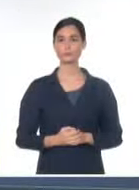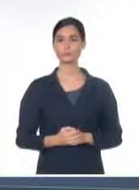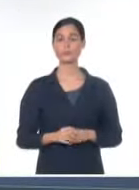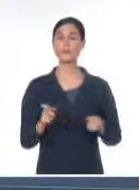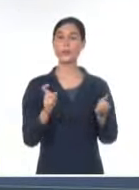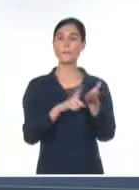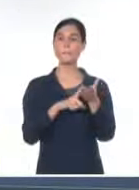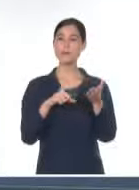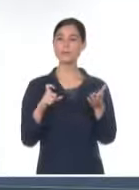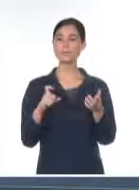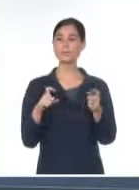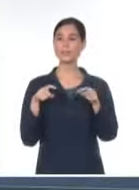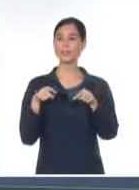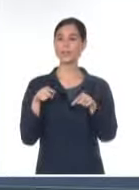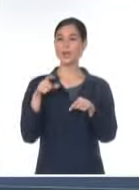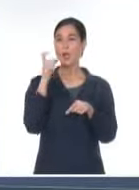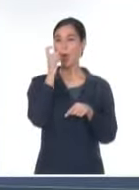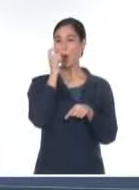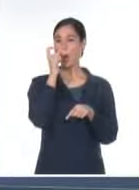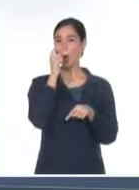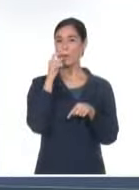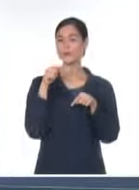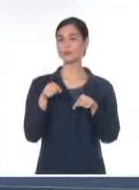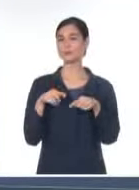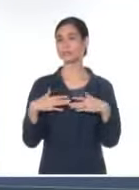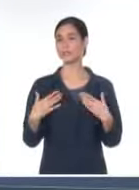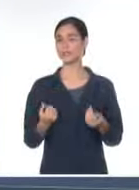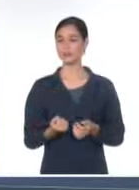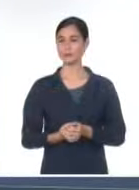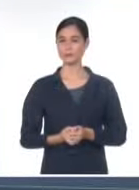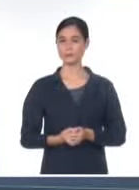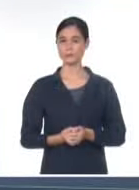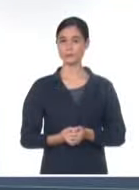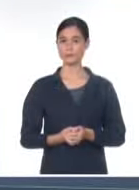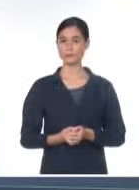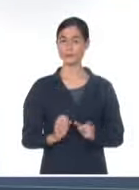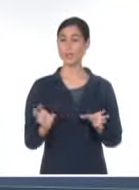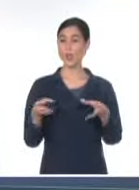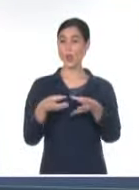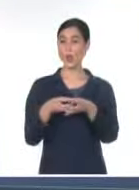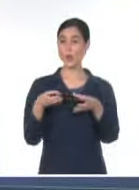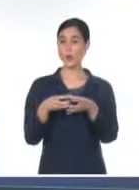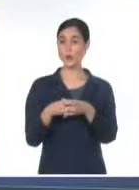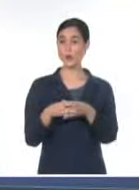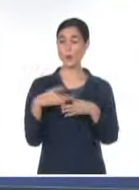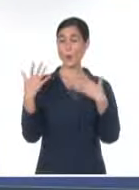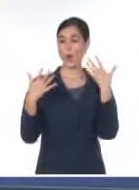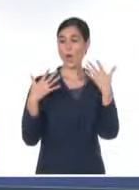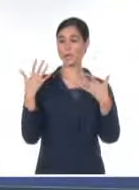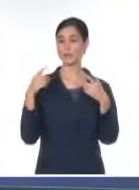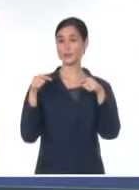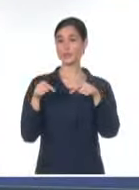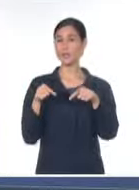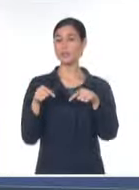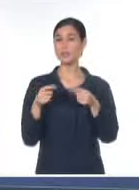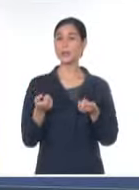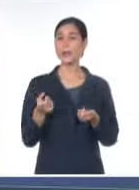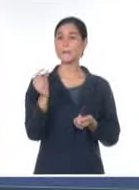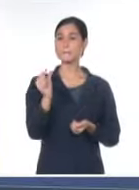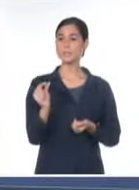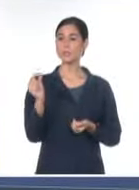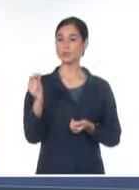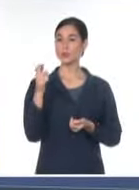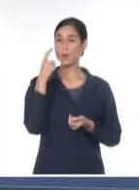CTC, Ulises Guilarte de Nacimiento, presidió el acto en el que fue condecorado un grupo de dirigentes y funcionarios de la Central Obrera y sus